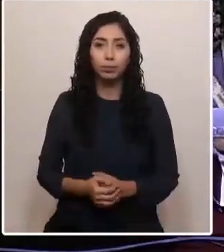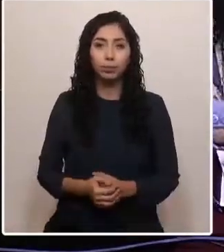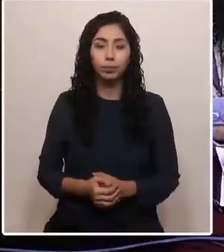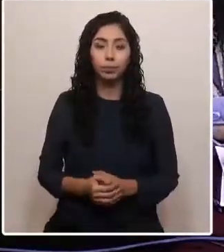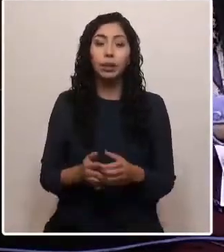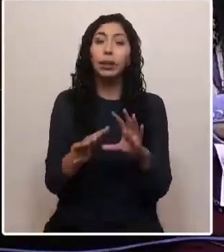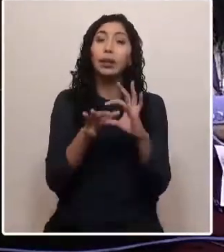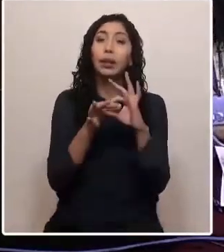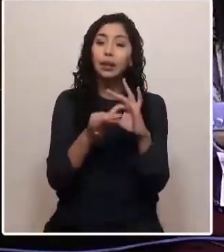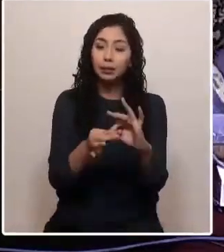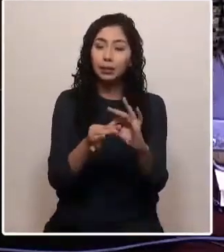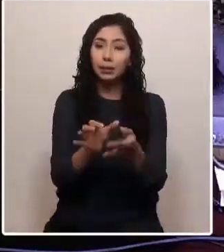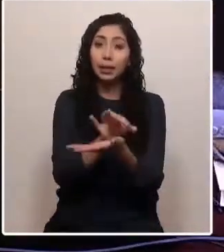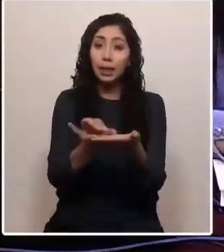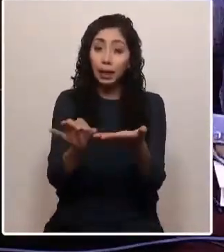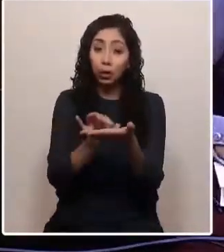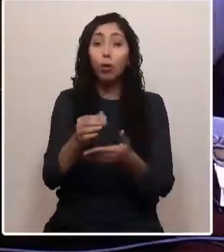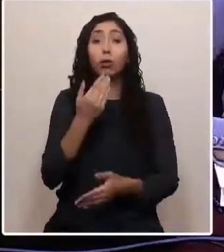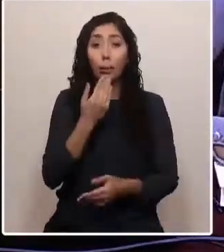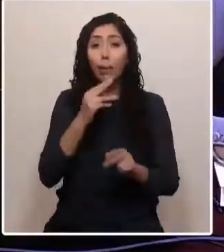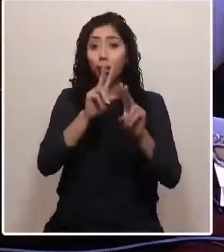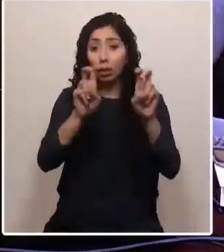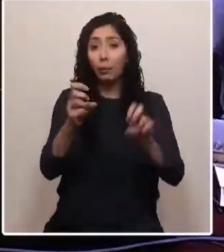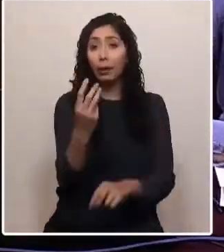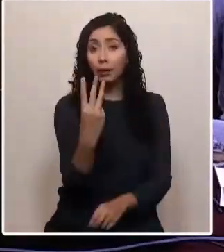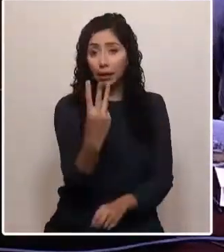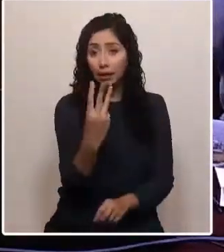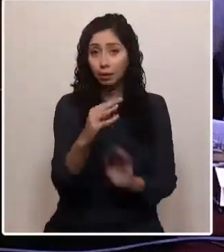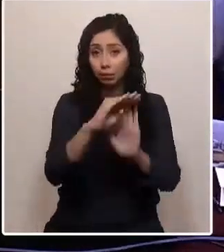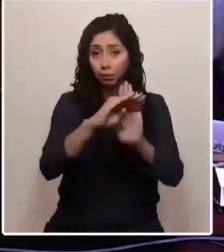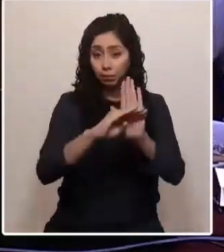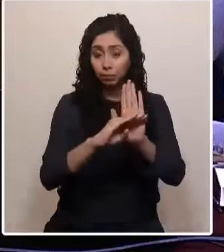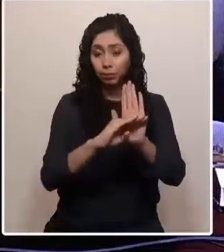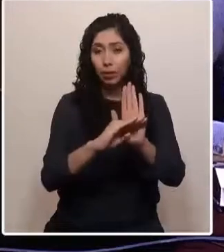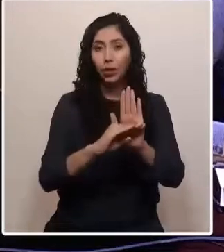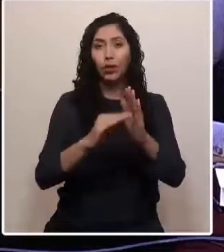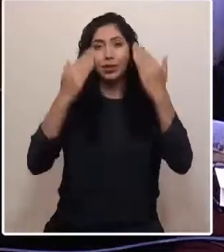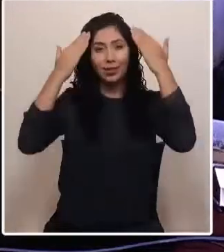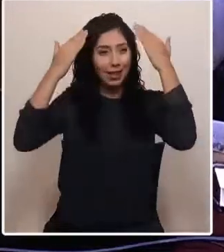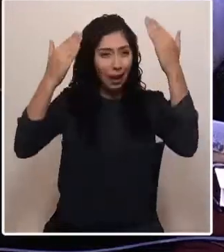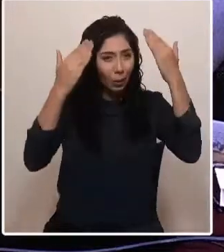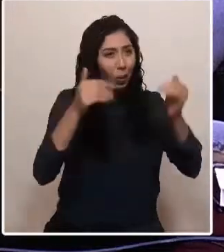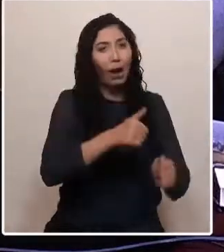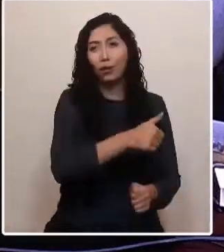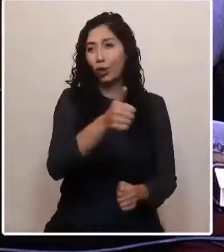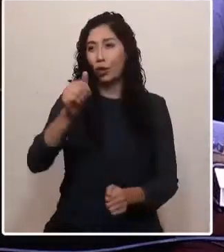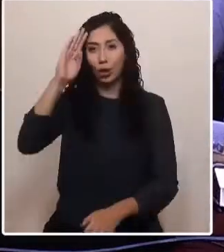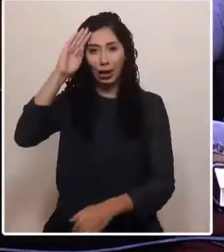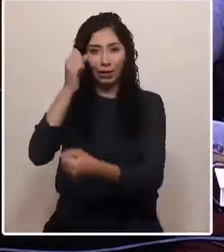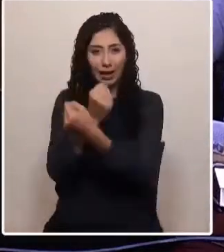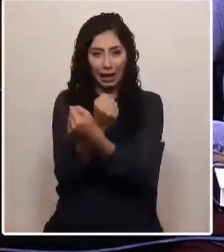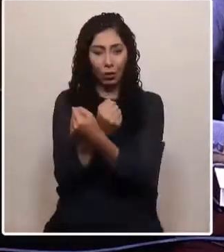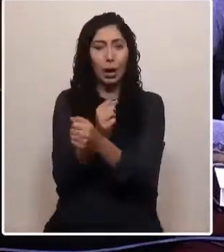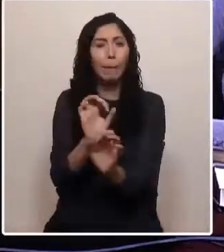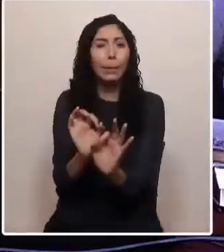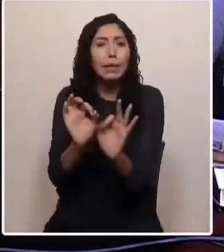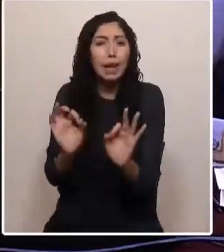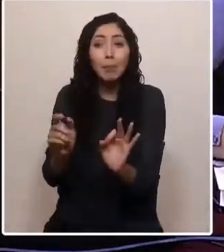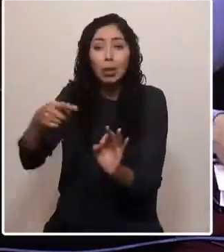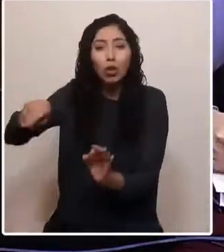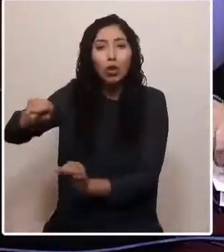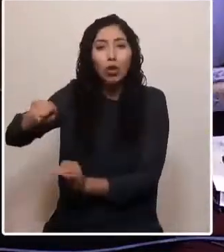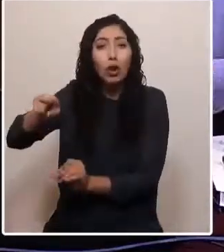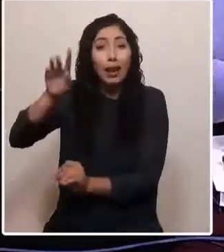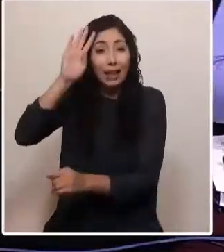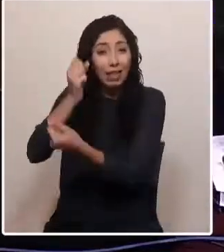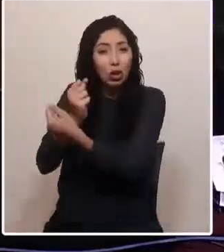Gracias, señor secretario. También me referiré al punto 3 de la cuenta. Quisiera mandar un gran saludo a todos los carabineros, especialmente a aquellos carabineros que nos resguardan día a día,